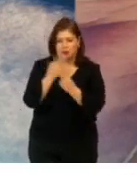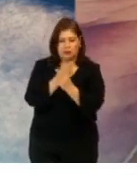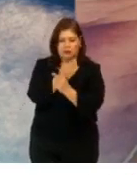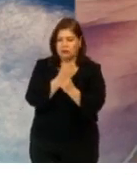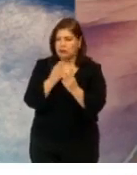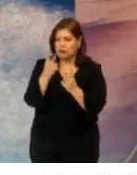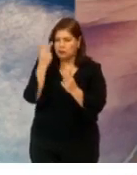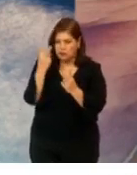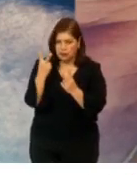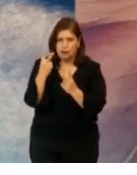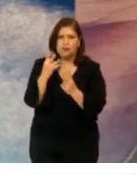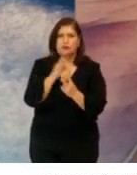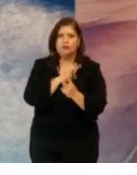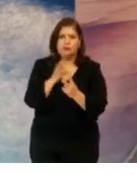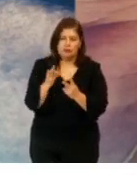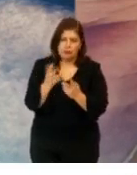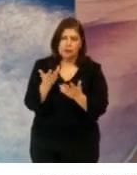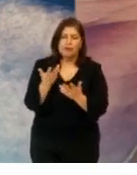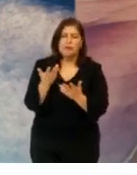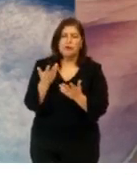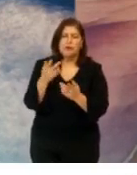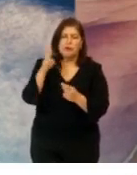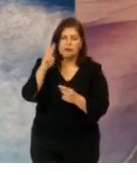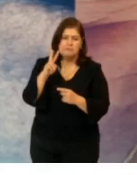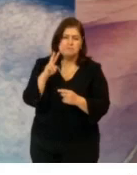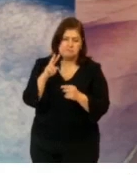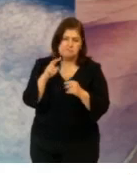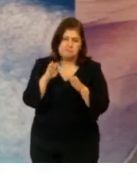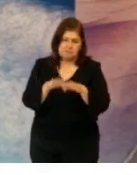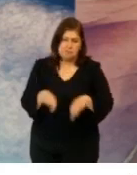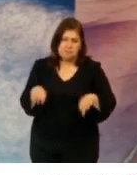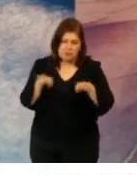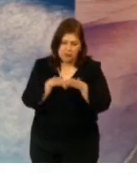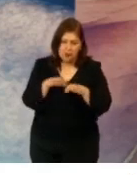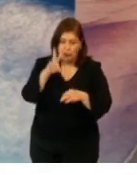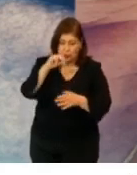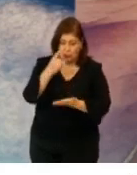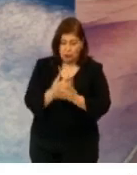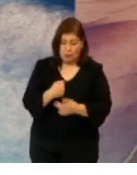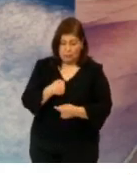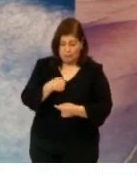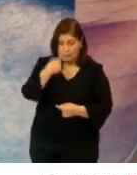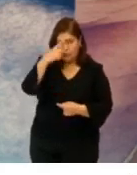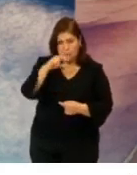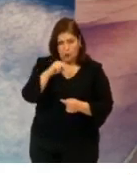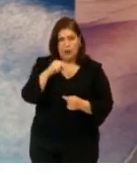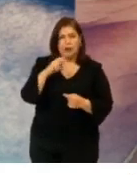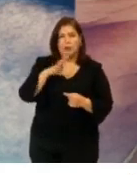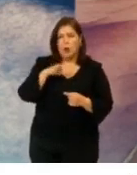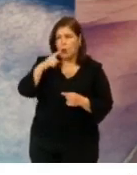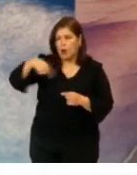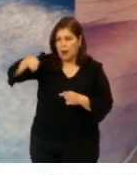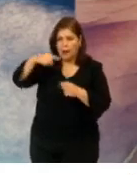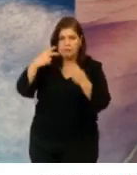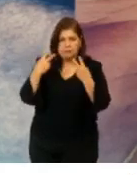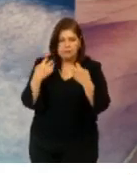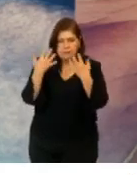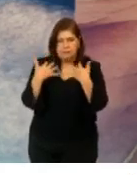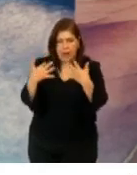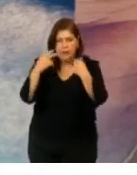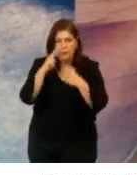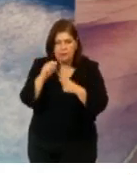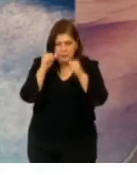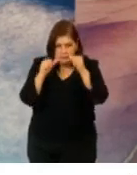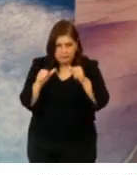posibilidades de voz en este espacio creo que es un privilegio, no solo para mí, sino para quienes estamos hoy presentes. Y me ha